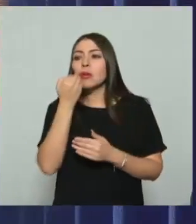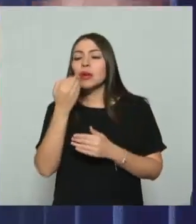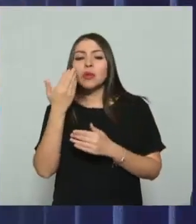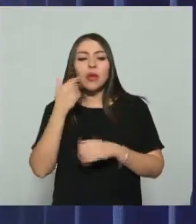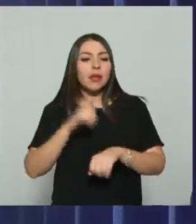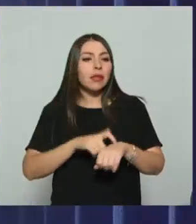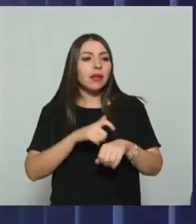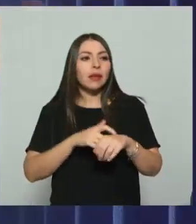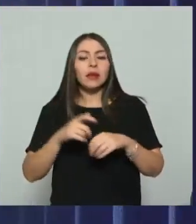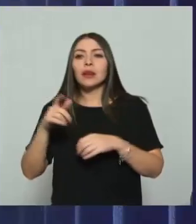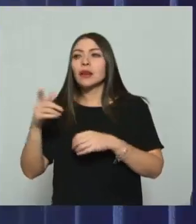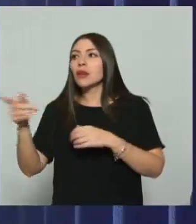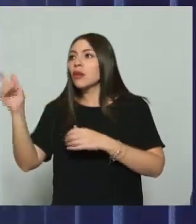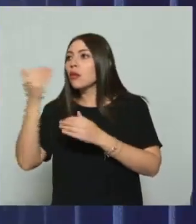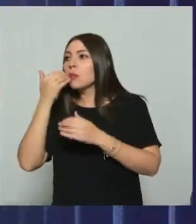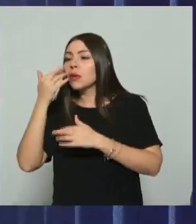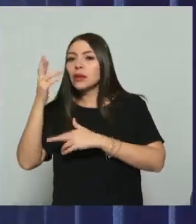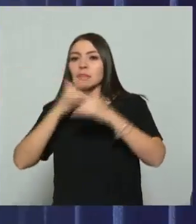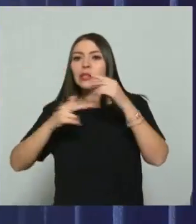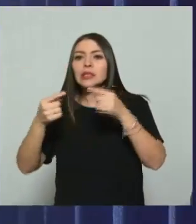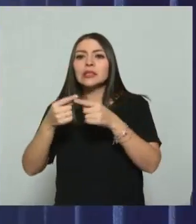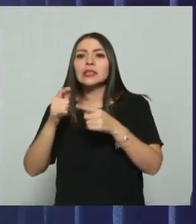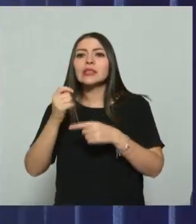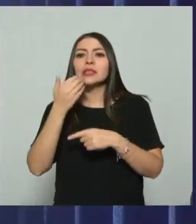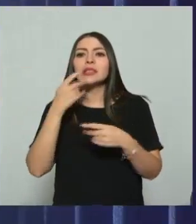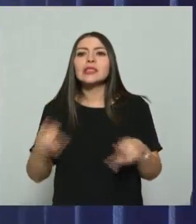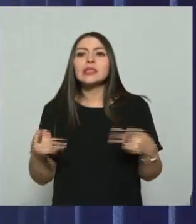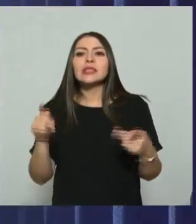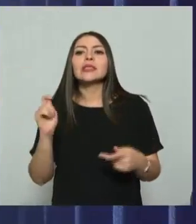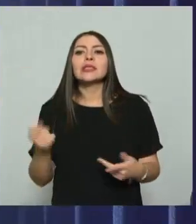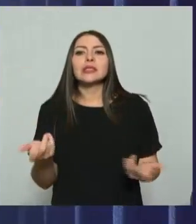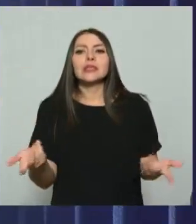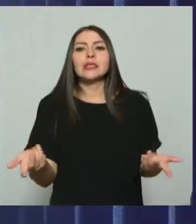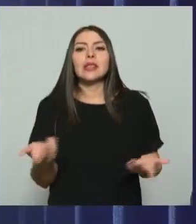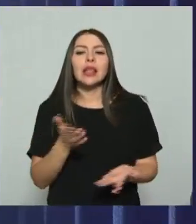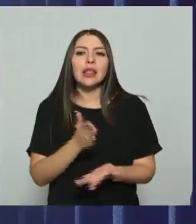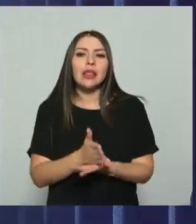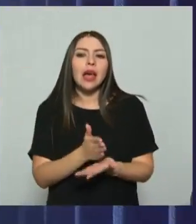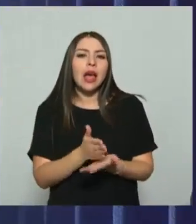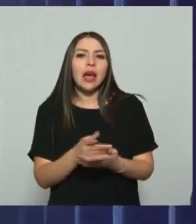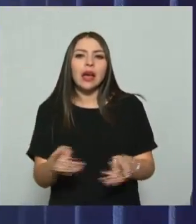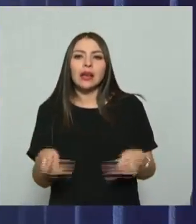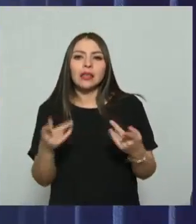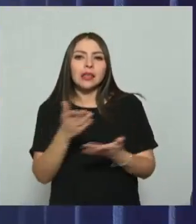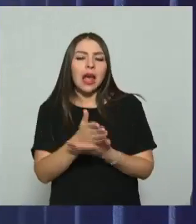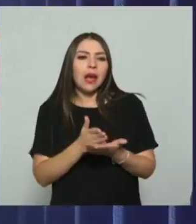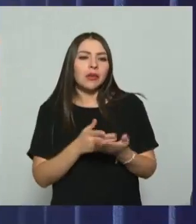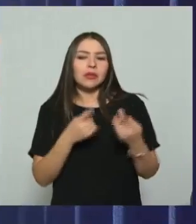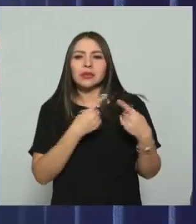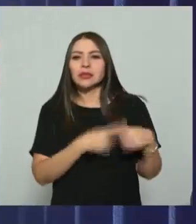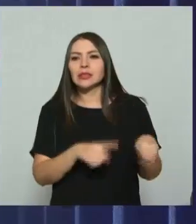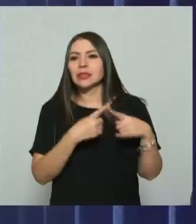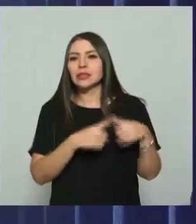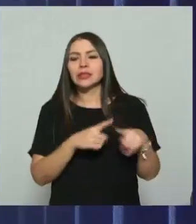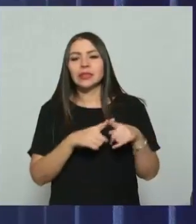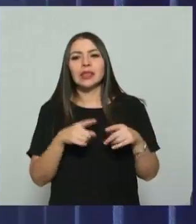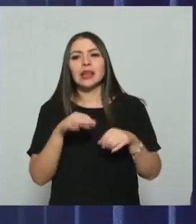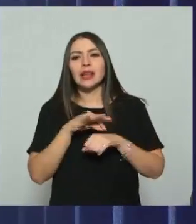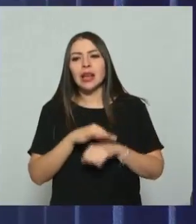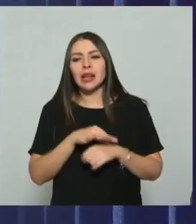que regresar al trabajo y en la esquina ¿qué hay? Claro. ¿Qué hay? Pues taquitos, Totalmente. taquitos de todas las clases de carne,